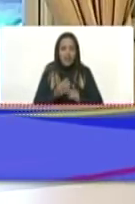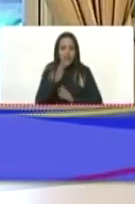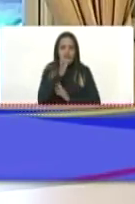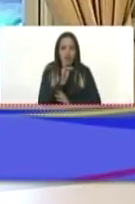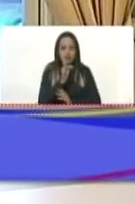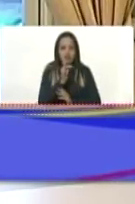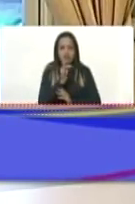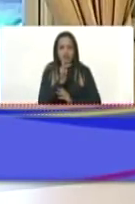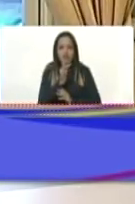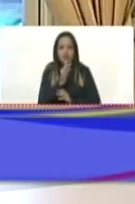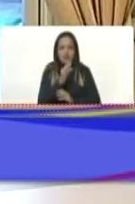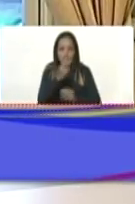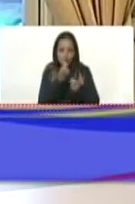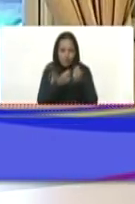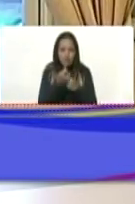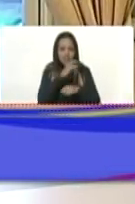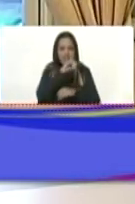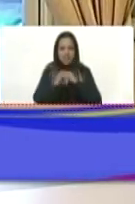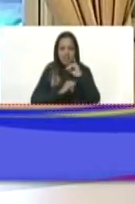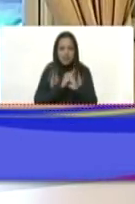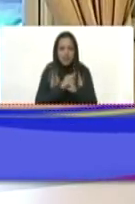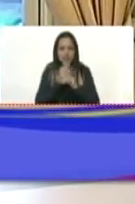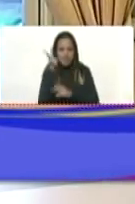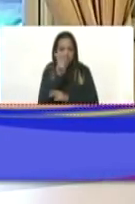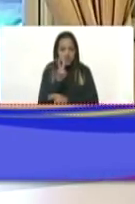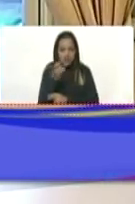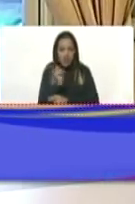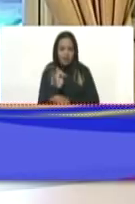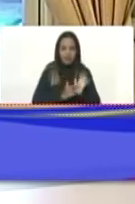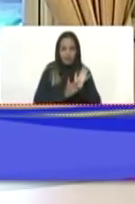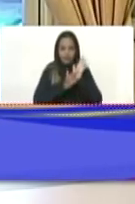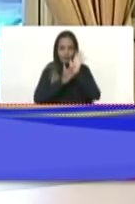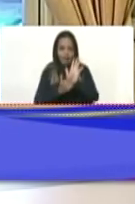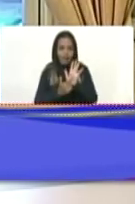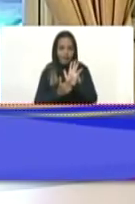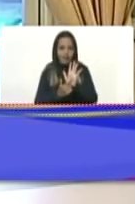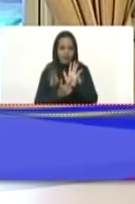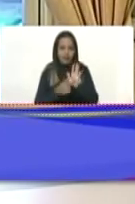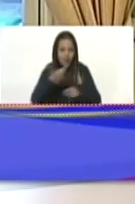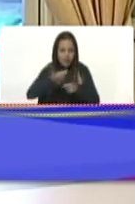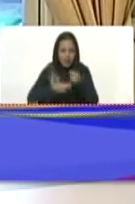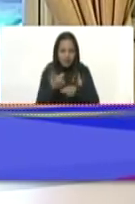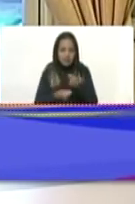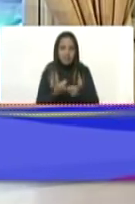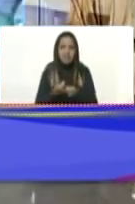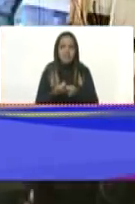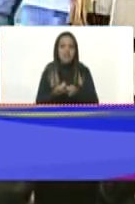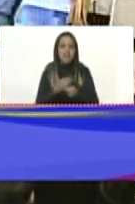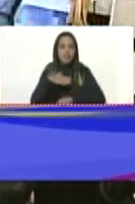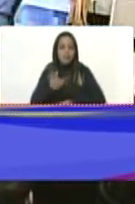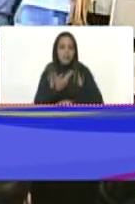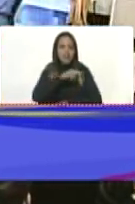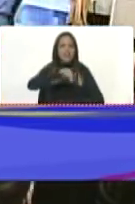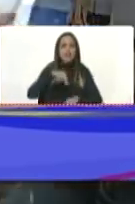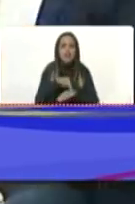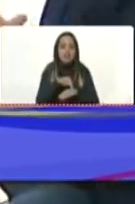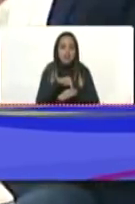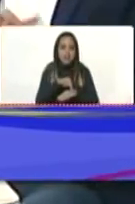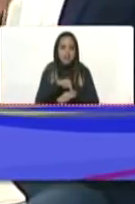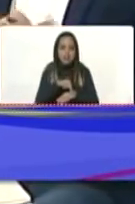Monetario Internacional y desde Venezuela se levanta una alternativa productiva, diversificada, nacionalista,